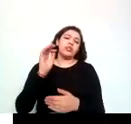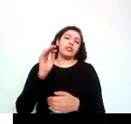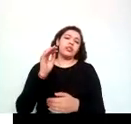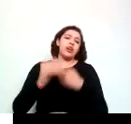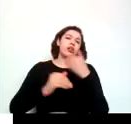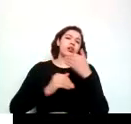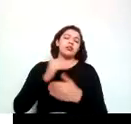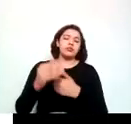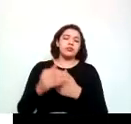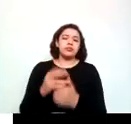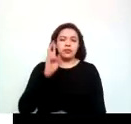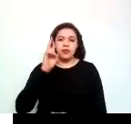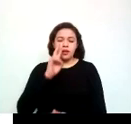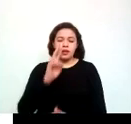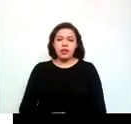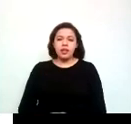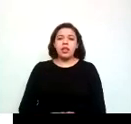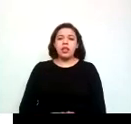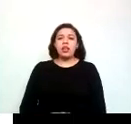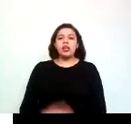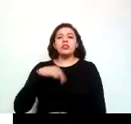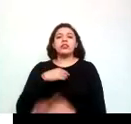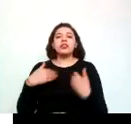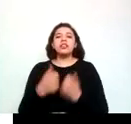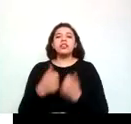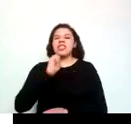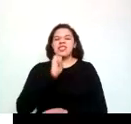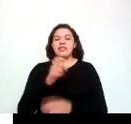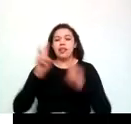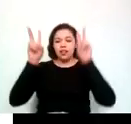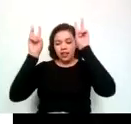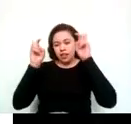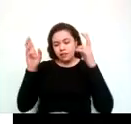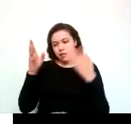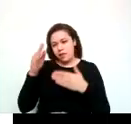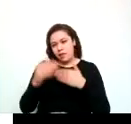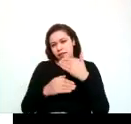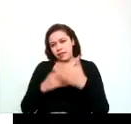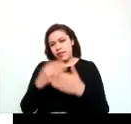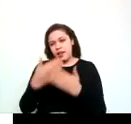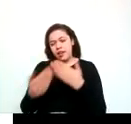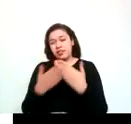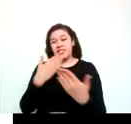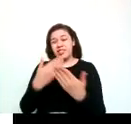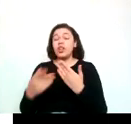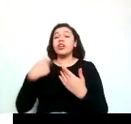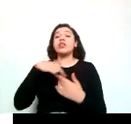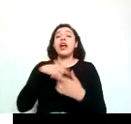y vamos a poder entender a qué me refiero con este tema de accionar, pero lo que es muy importante que